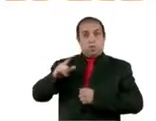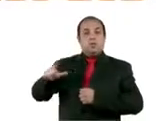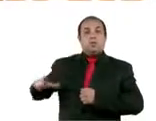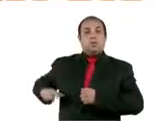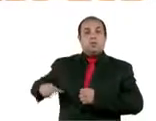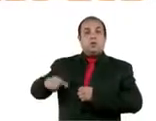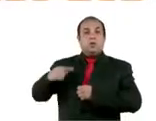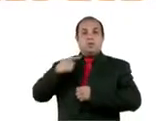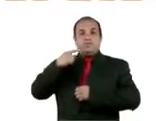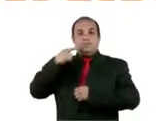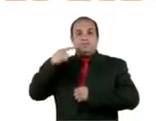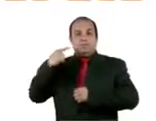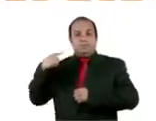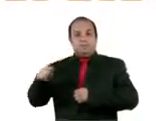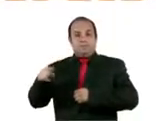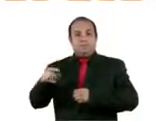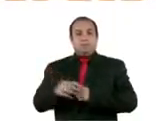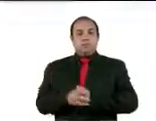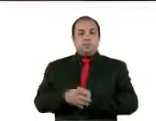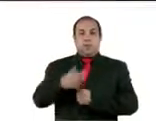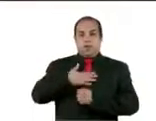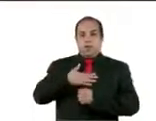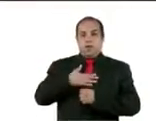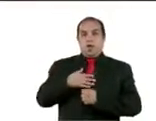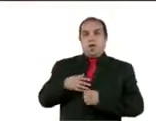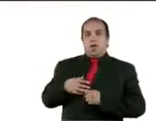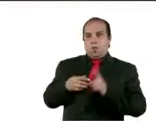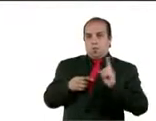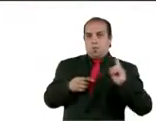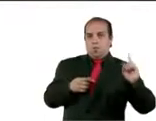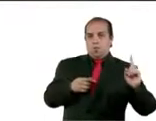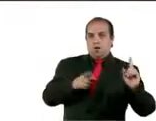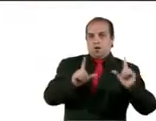Claudia Sheinbaum, creo que me paso de aquel lado, ¿verdad?